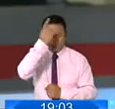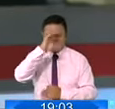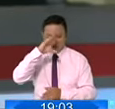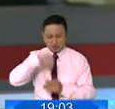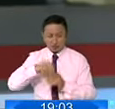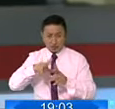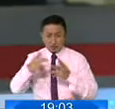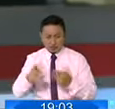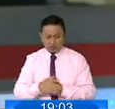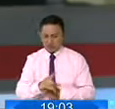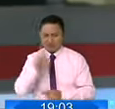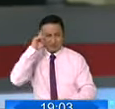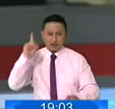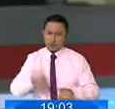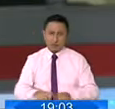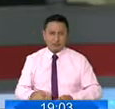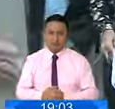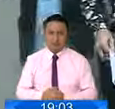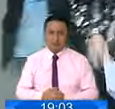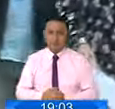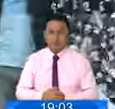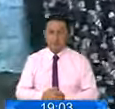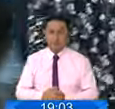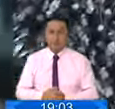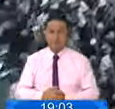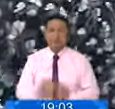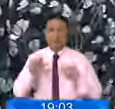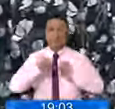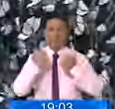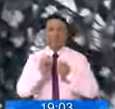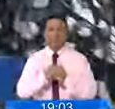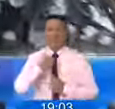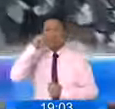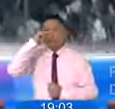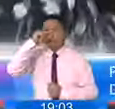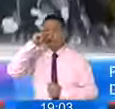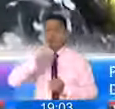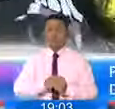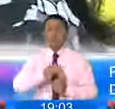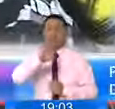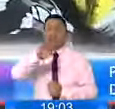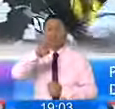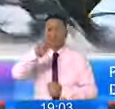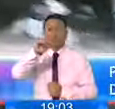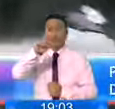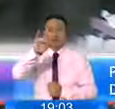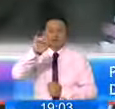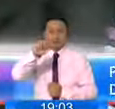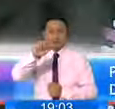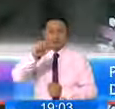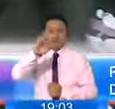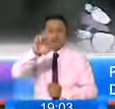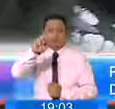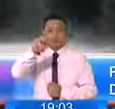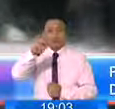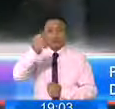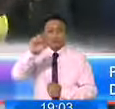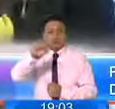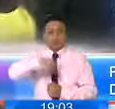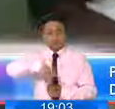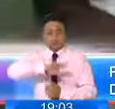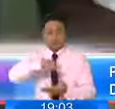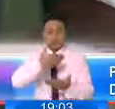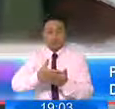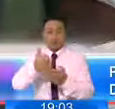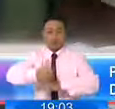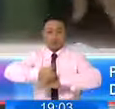de la bancada oficialista. Las legisladoras Marcela Guiñaga, Soledad Buendía y Sofía Espín acudieron hasta la Corte Provincial de